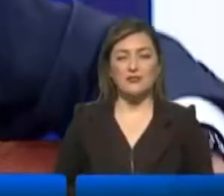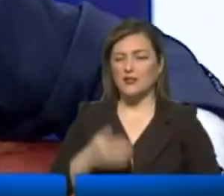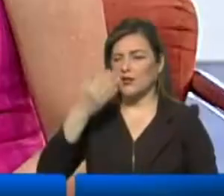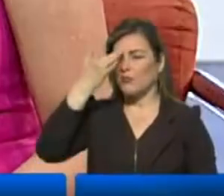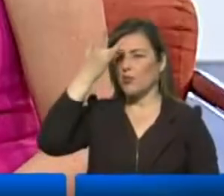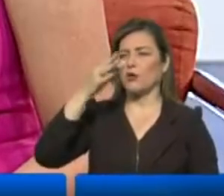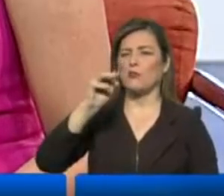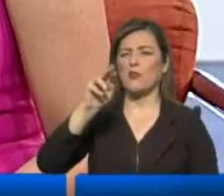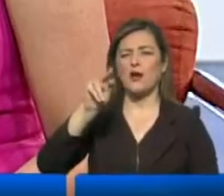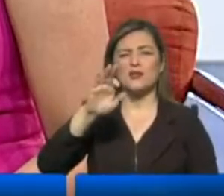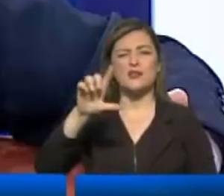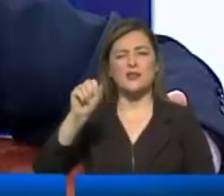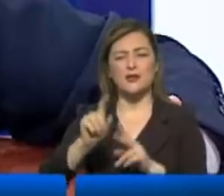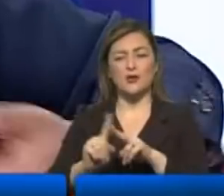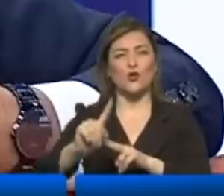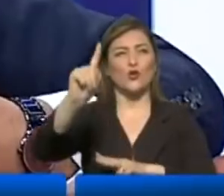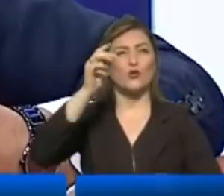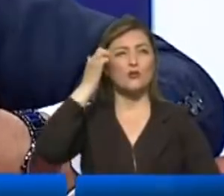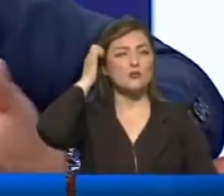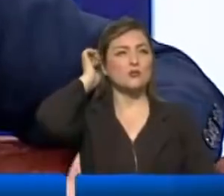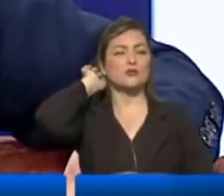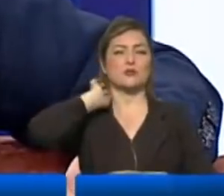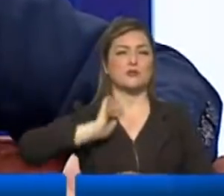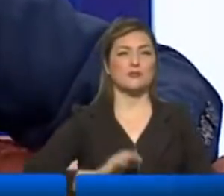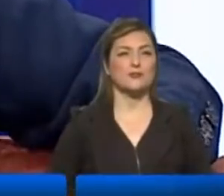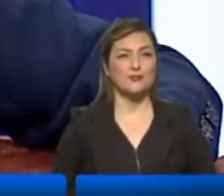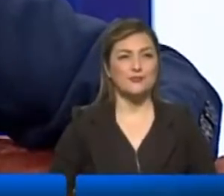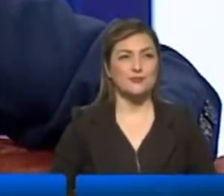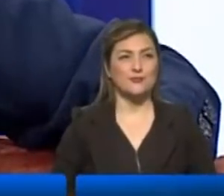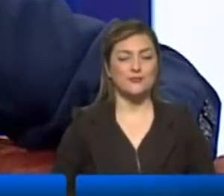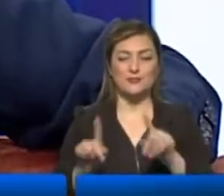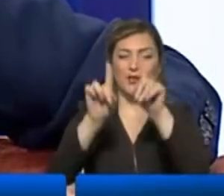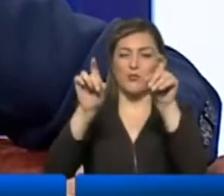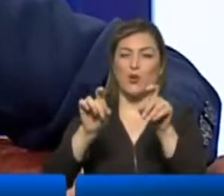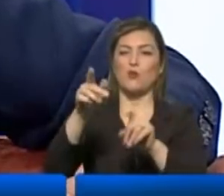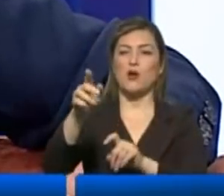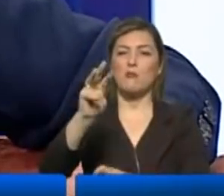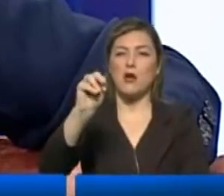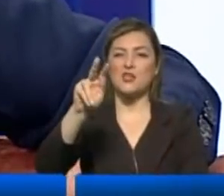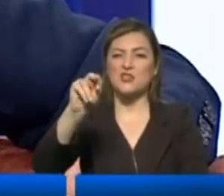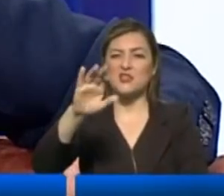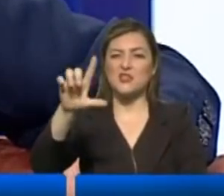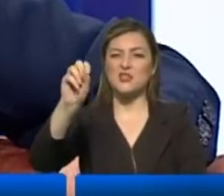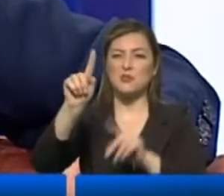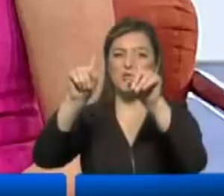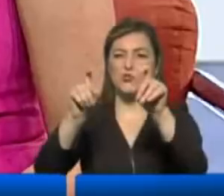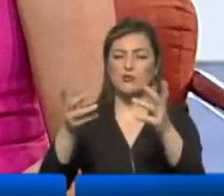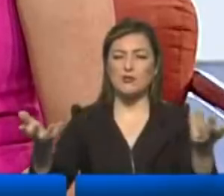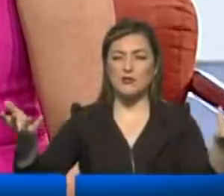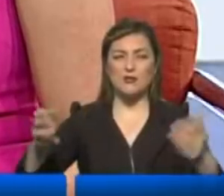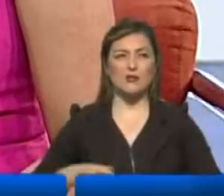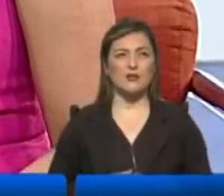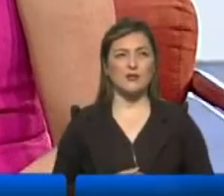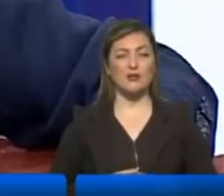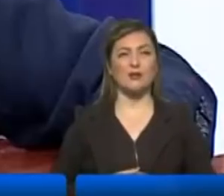Mantilla entonces está fugado? Otra vez, o sea, yo, ¿qué le puedo decir? Preguntémosle a él, estimada María Isabel, o sea, es que un tema. Es que un